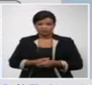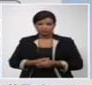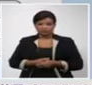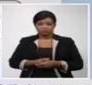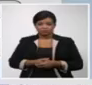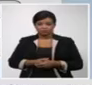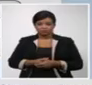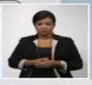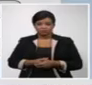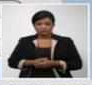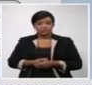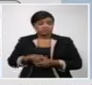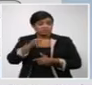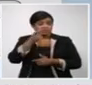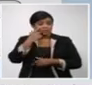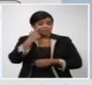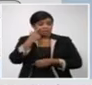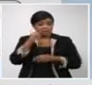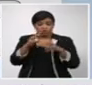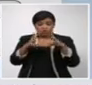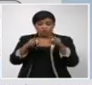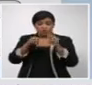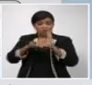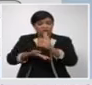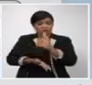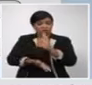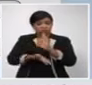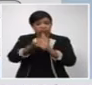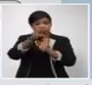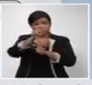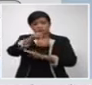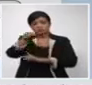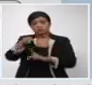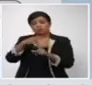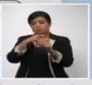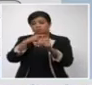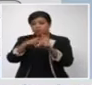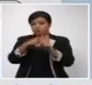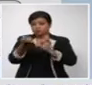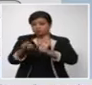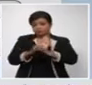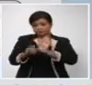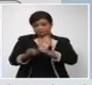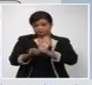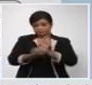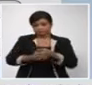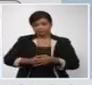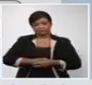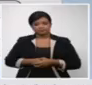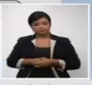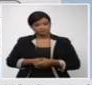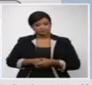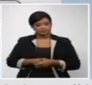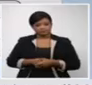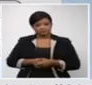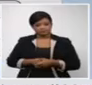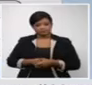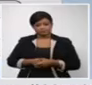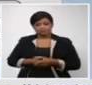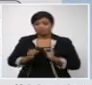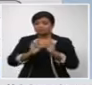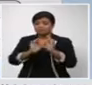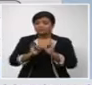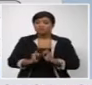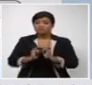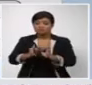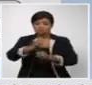una cifra elevada de casos positivos diagnosticados. Con este comportamiento en el día